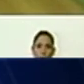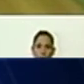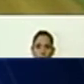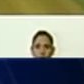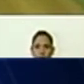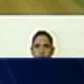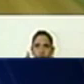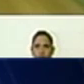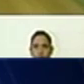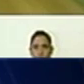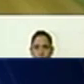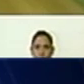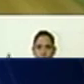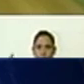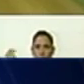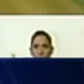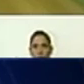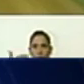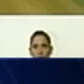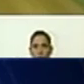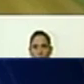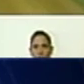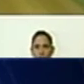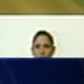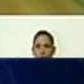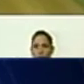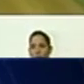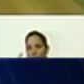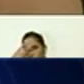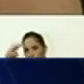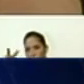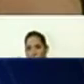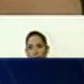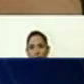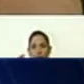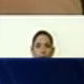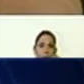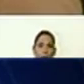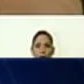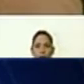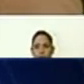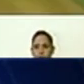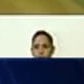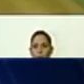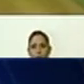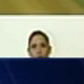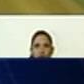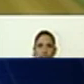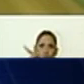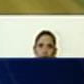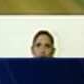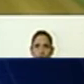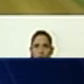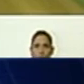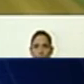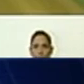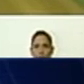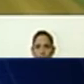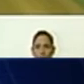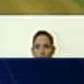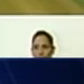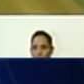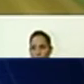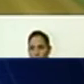buques que transportan petróleo desde Venezuela a Cuba. El 15 de mayo suspenden los vuelos directos entre Venezuela y